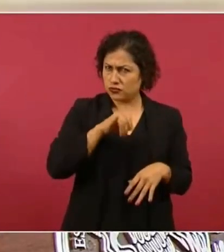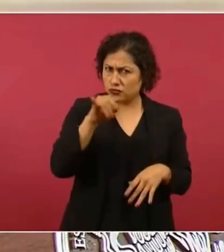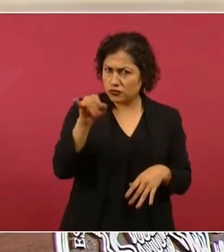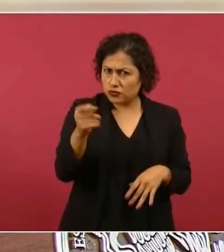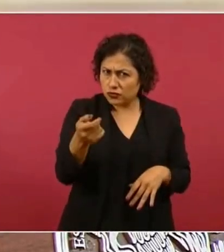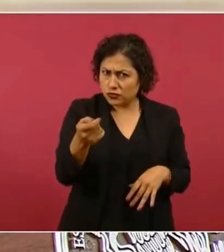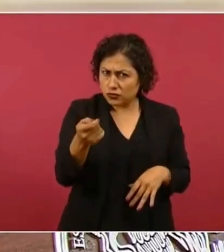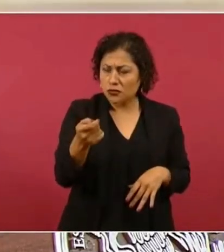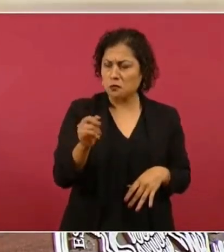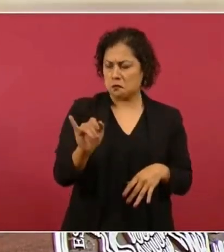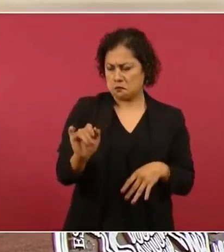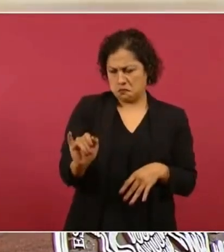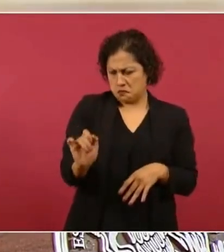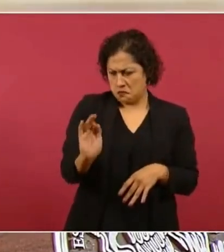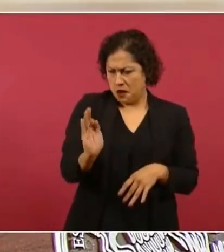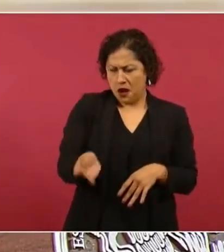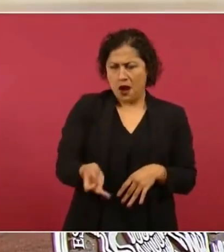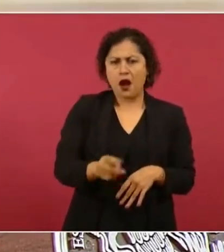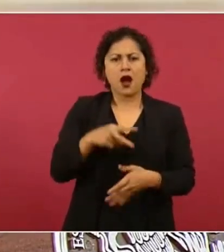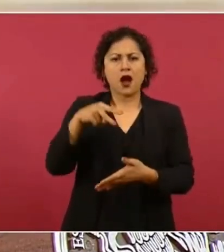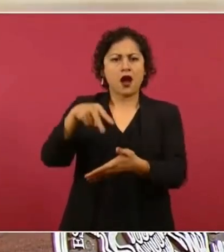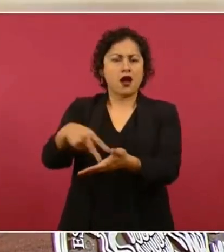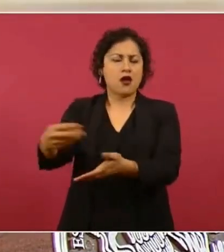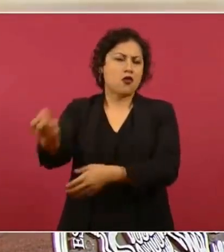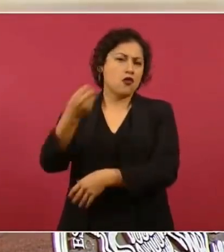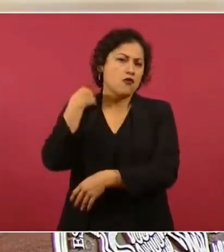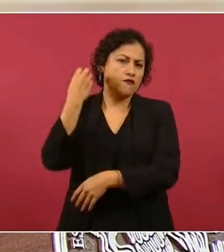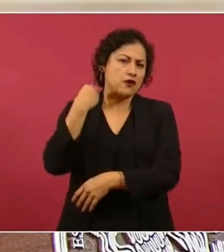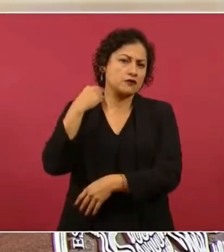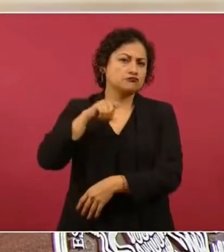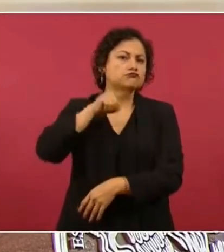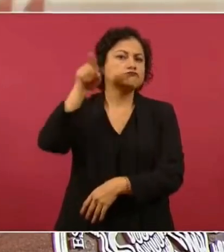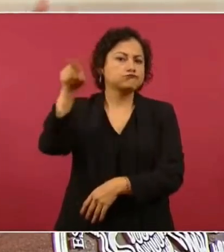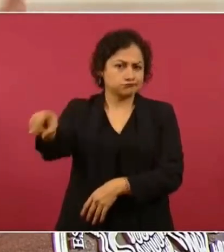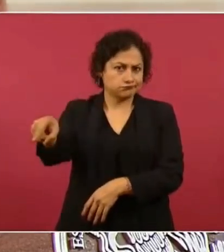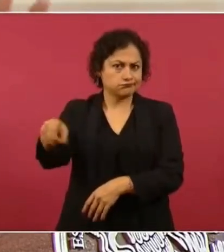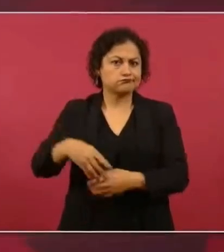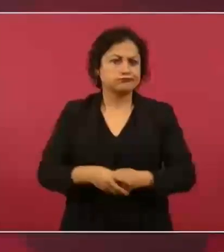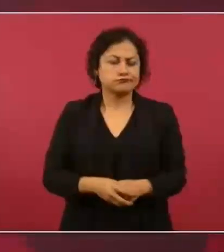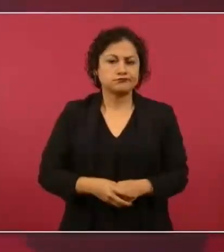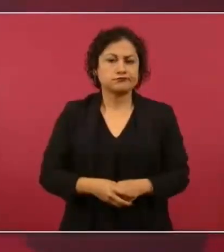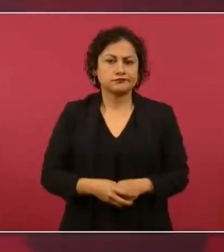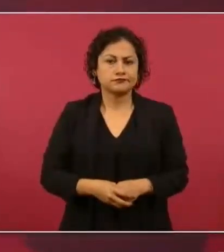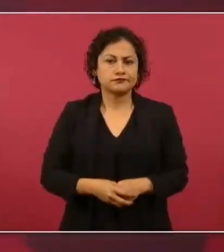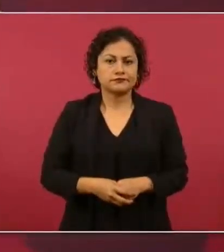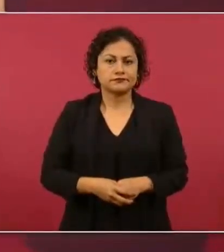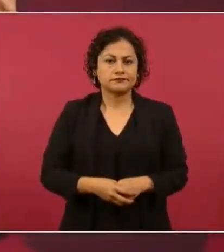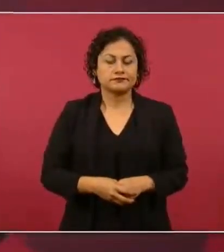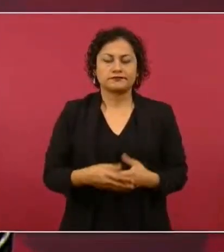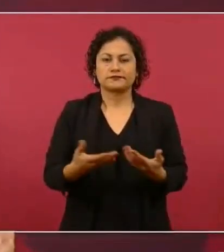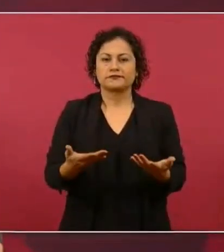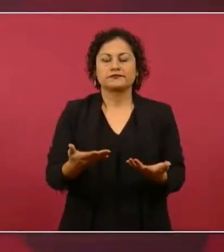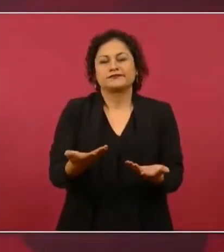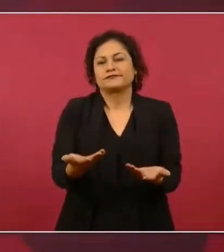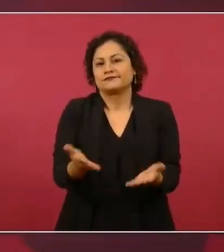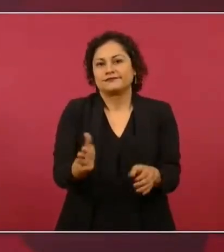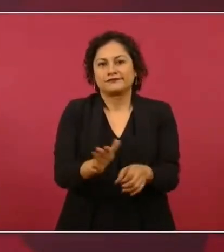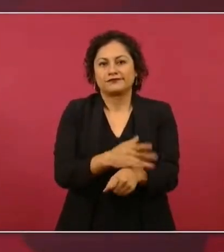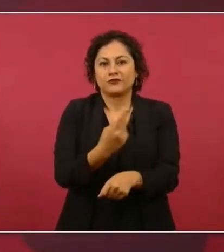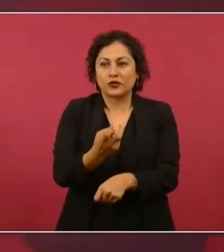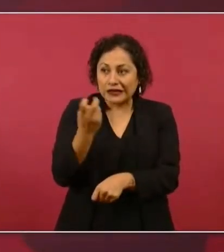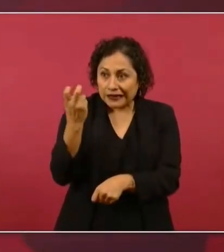sí lo hacemos. Sí, lo hacemos la mañanera ya. Para que, es que todo esto ayuda mucho,